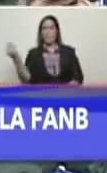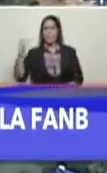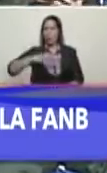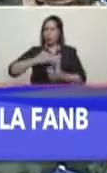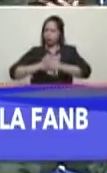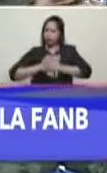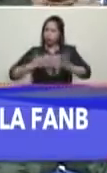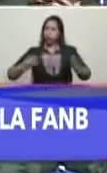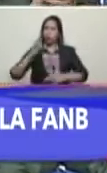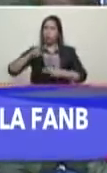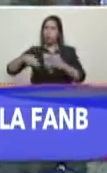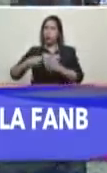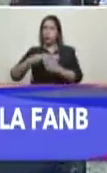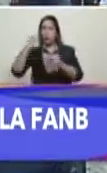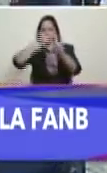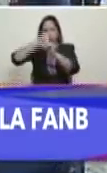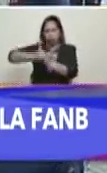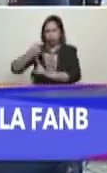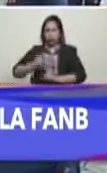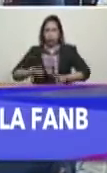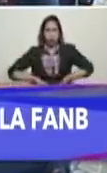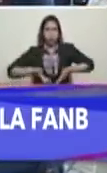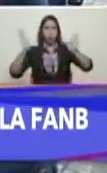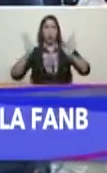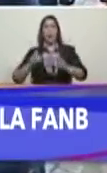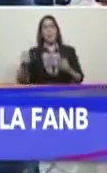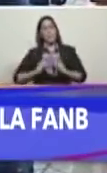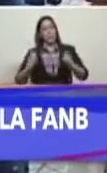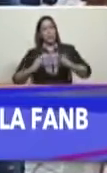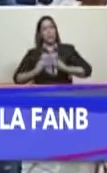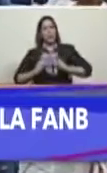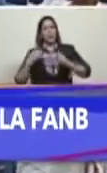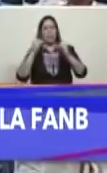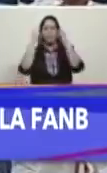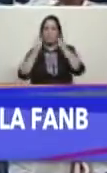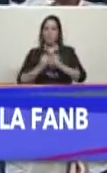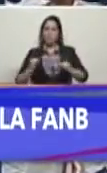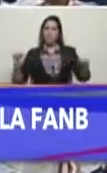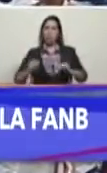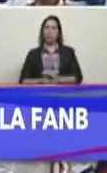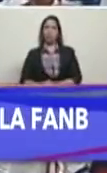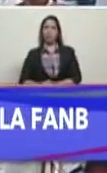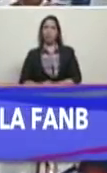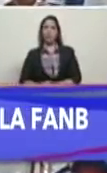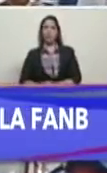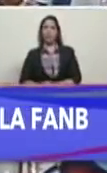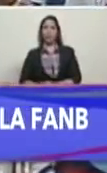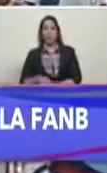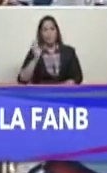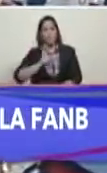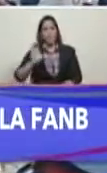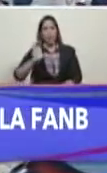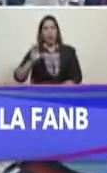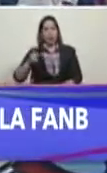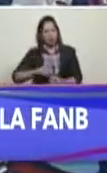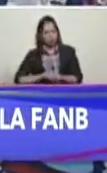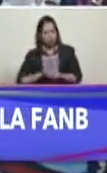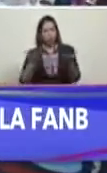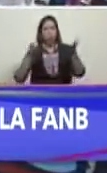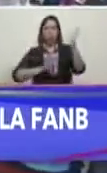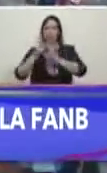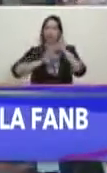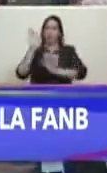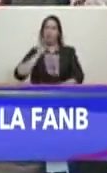nunca a seguir dando la batalla por la vida, por la felicidad de una patria que merece desarrollo